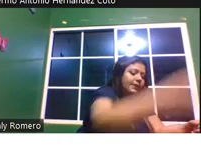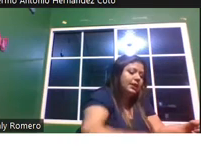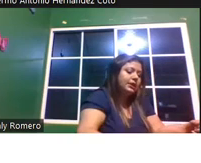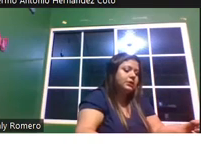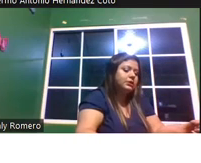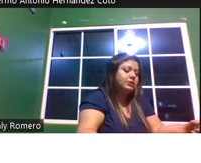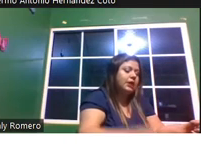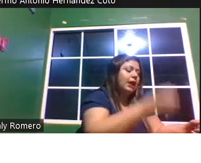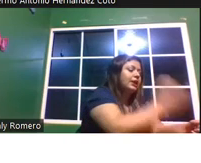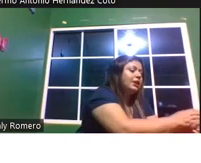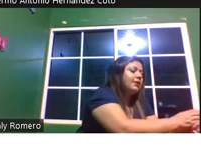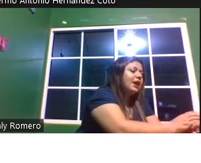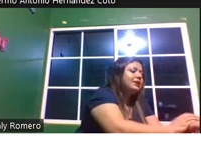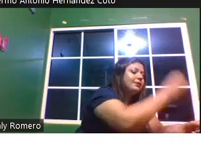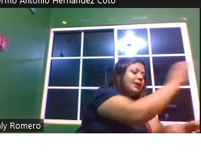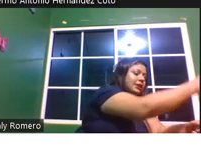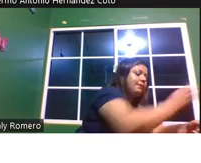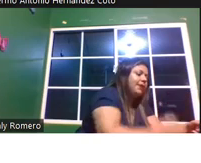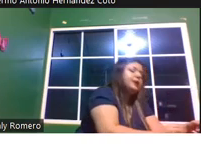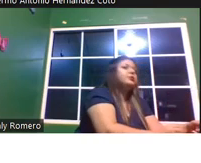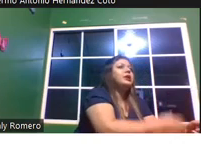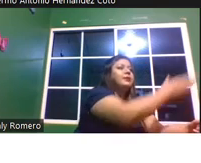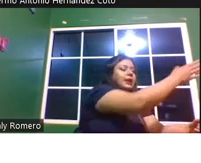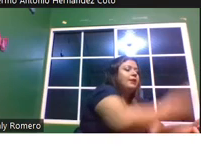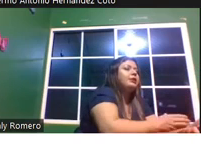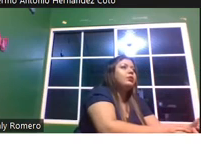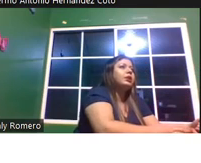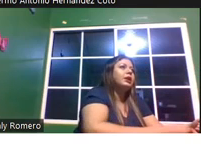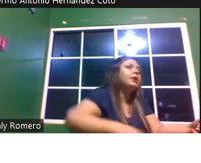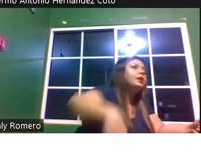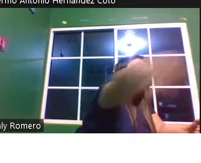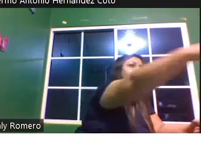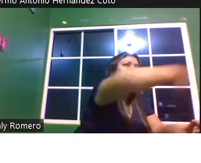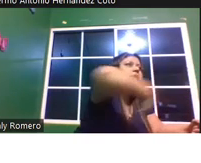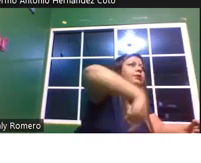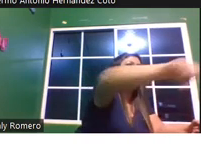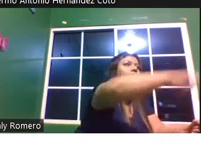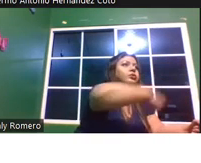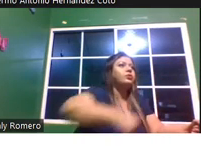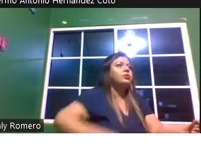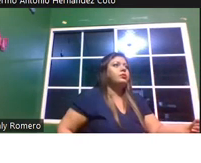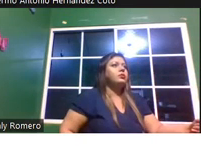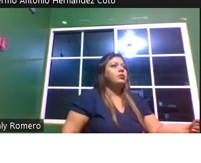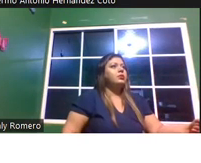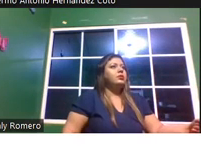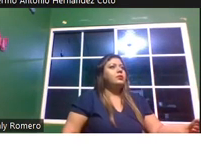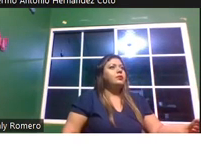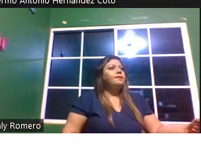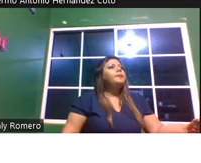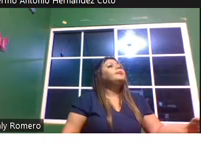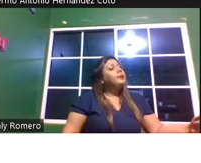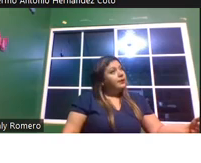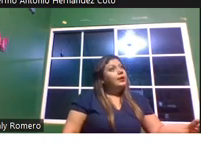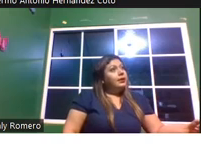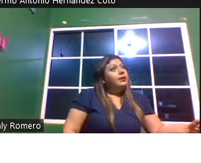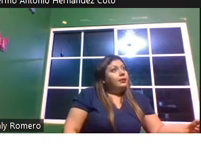momento va a acotar. Y no solamente la supresión, en este caso, de áreas, amenora, en este